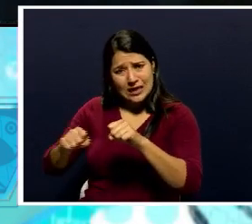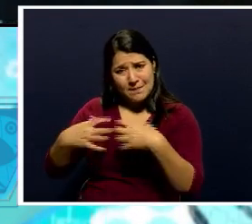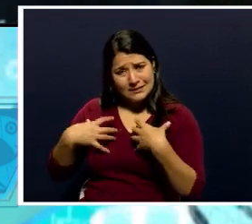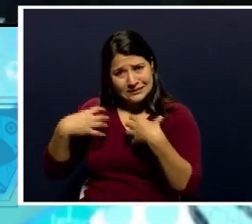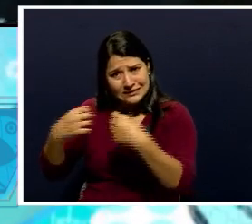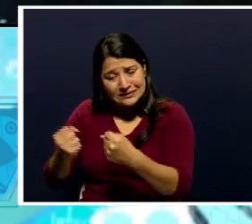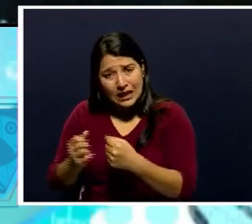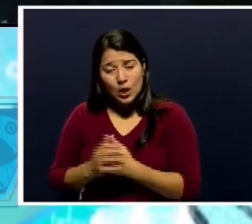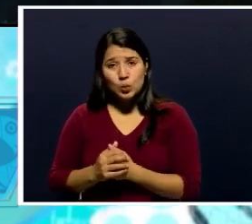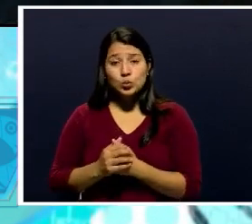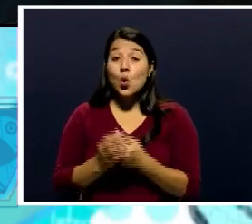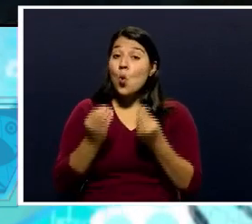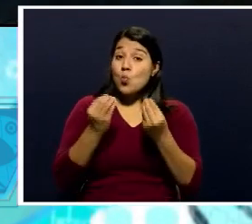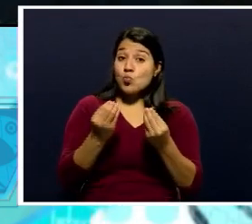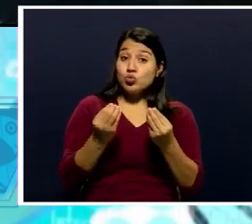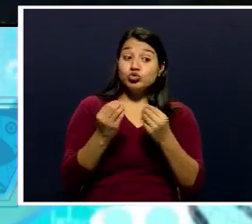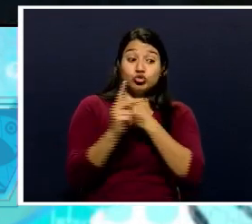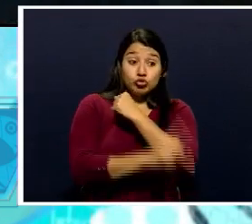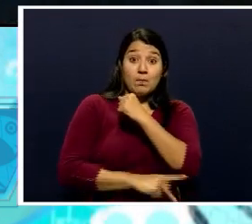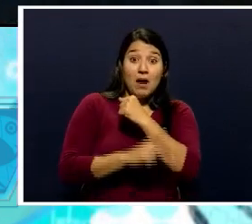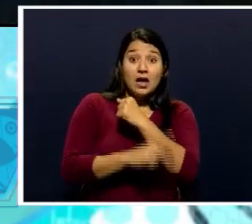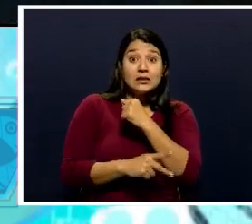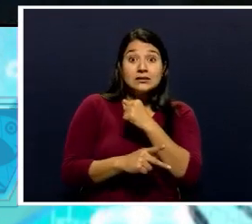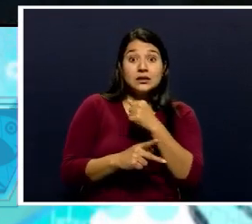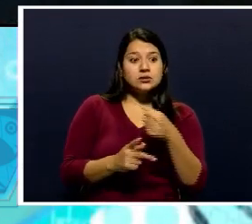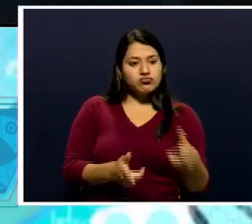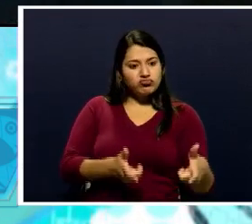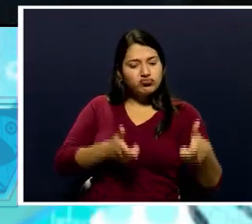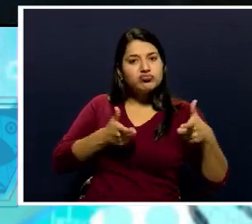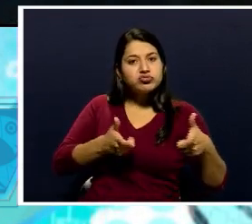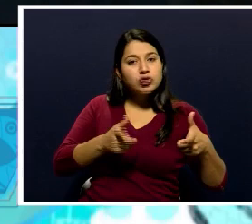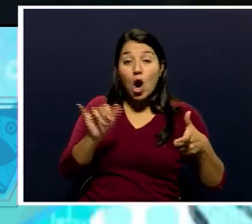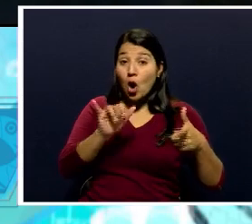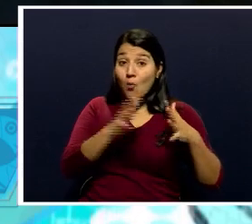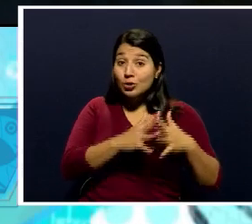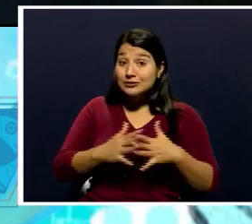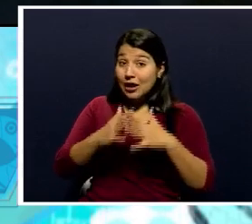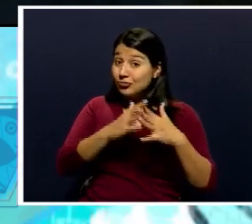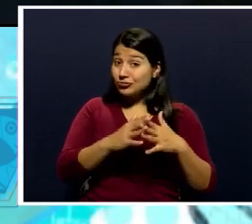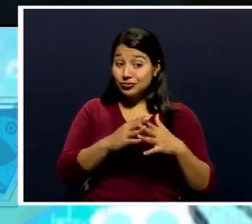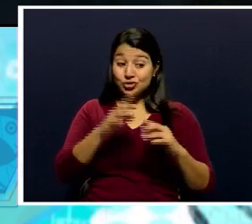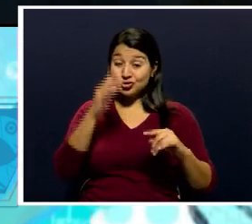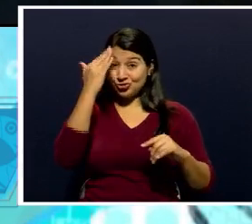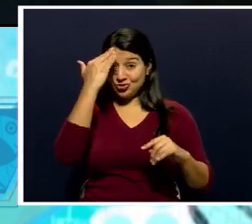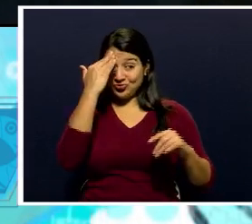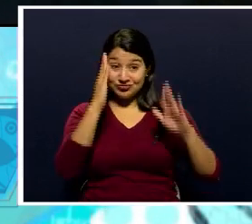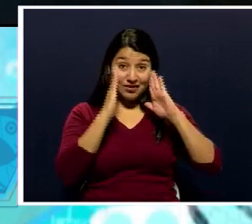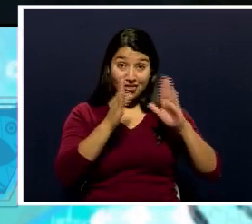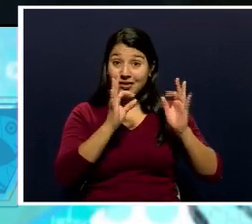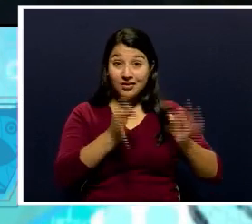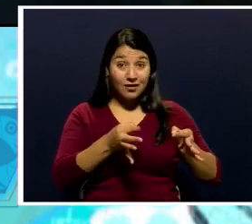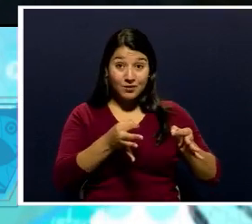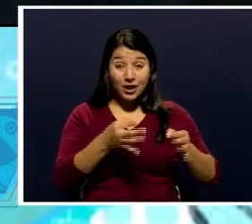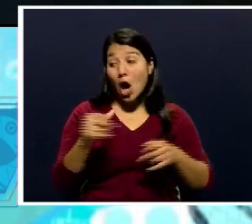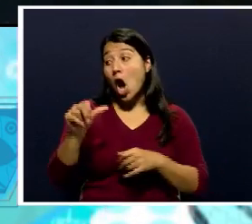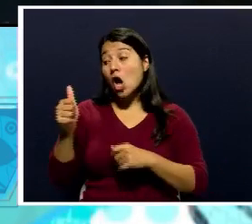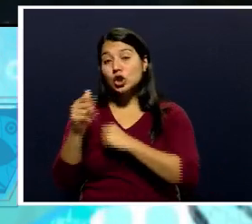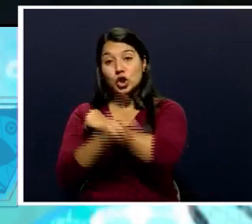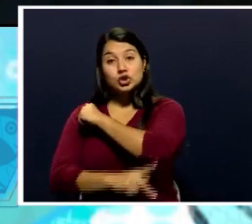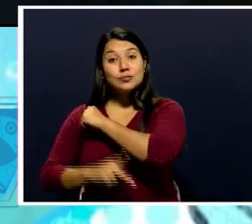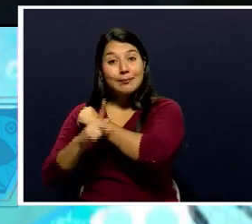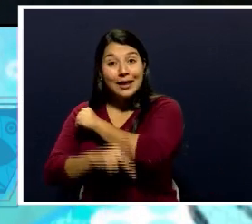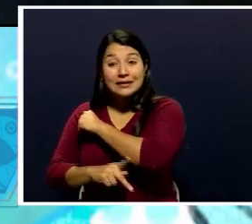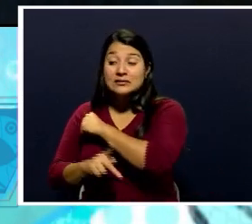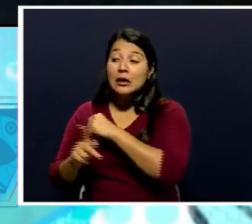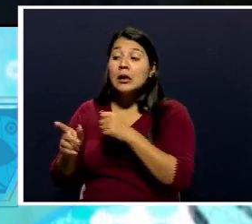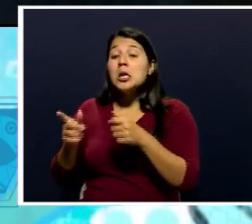el contraste, hay países que acumulan una enorme riqueza como Estados Unidos y que no les está yendo nada bien. Y hay otros países que